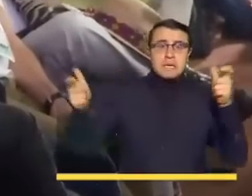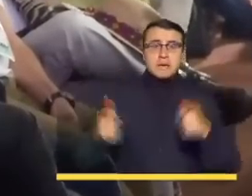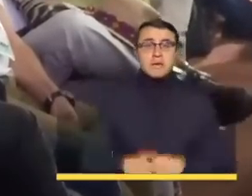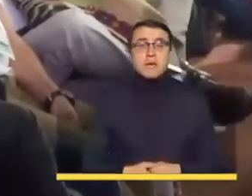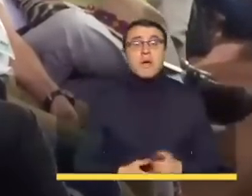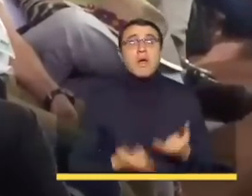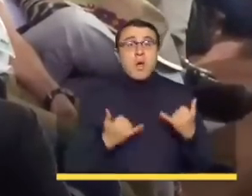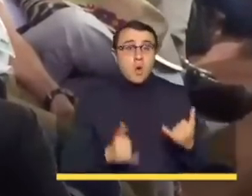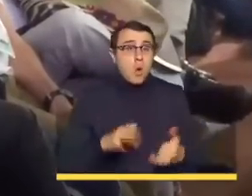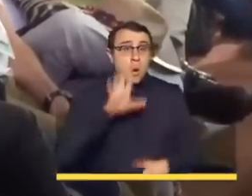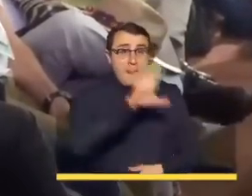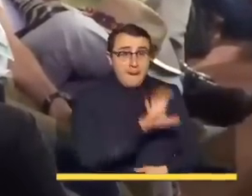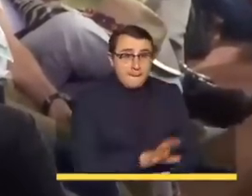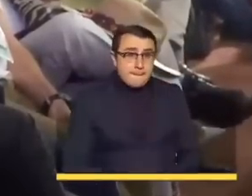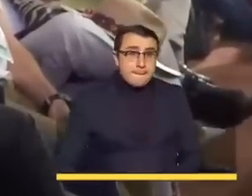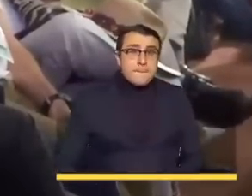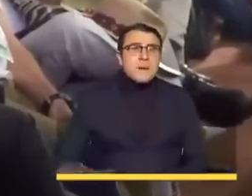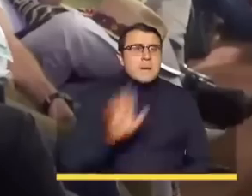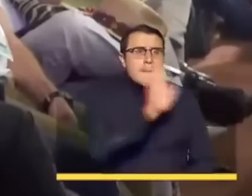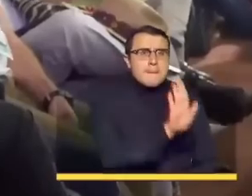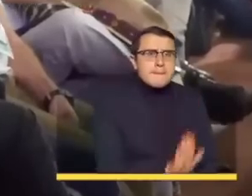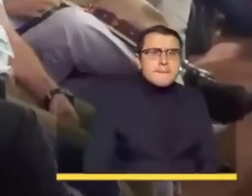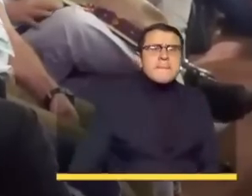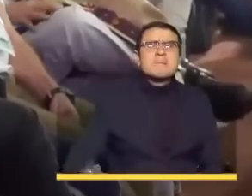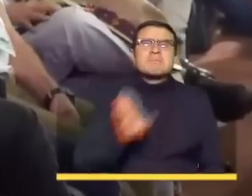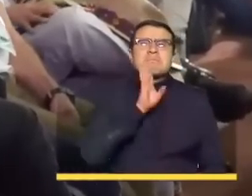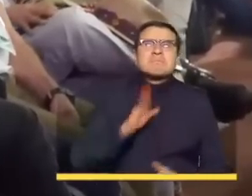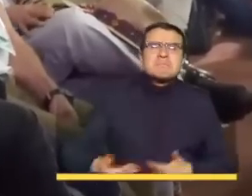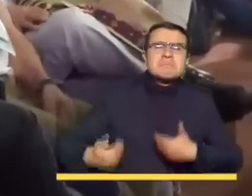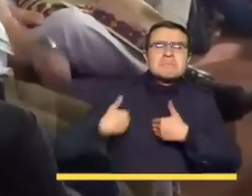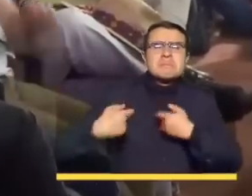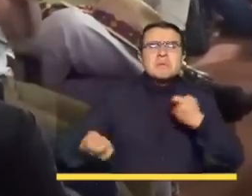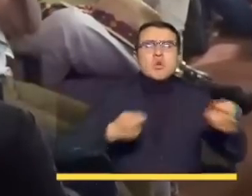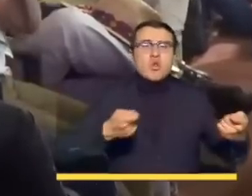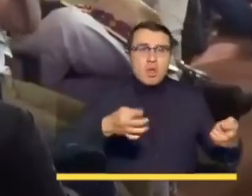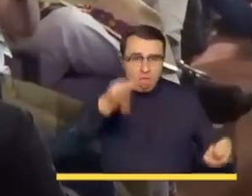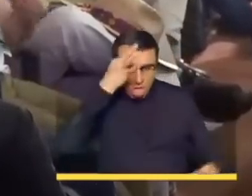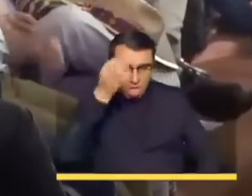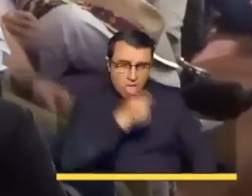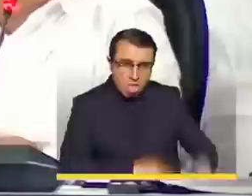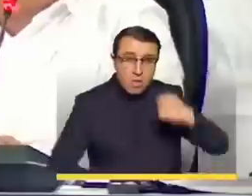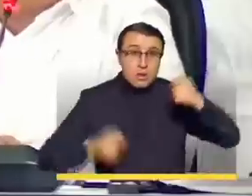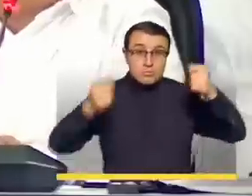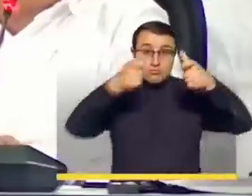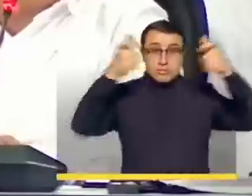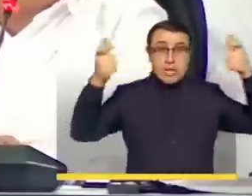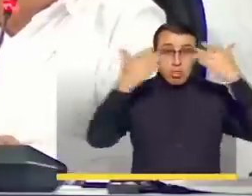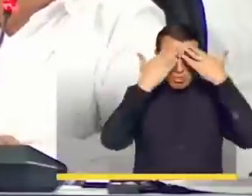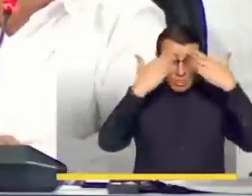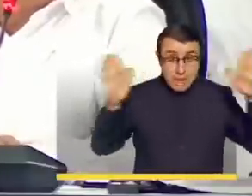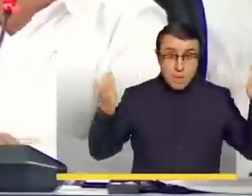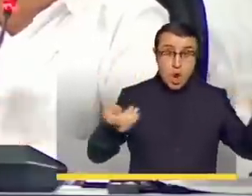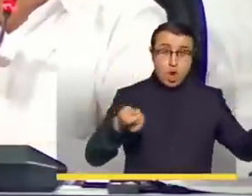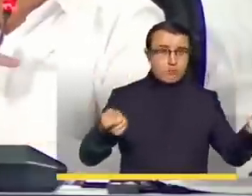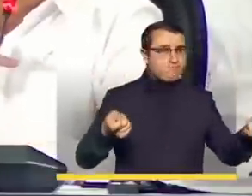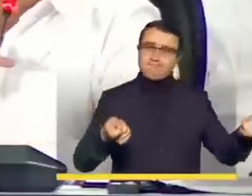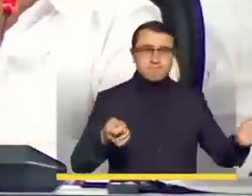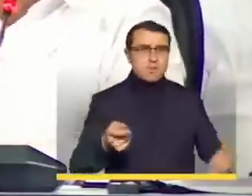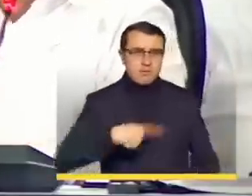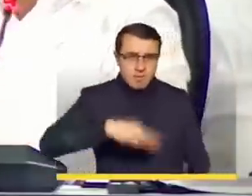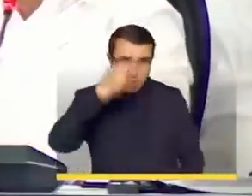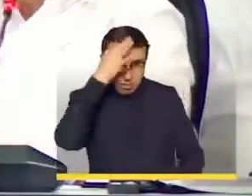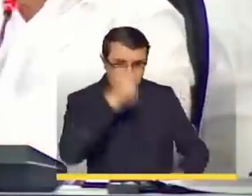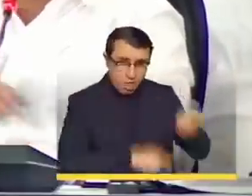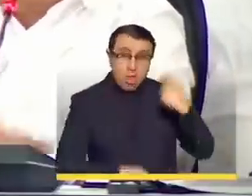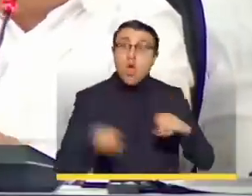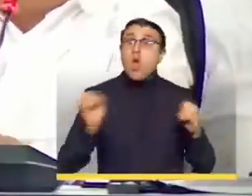hoy tienen regiones, subregiones bajo control mafioso, no bajo control de la democracia. Incluido